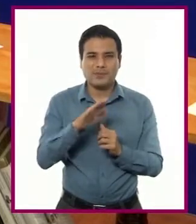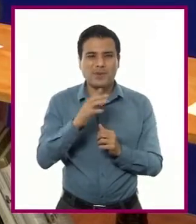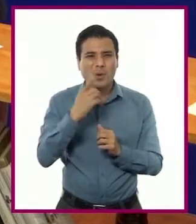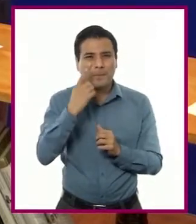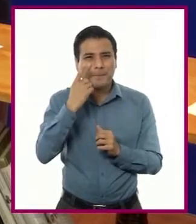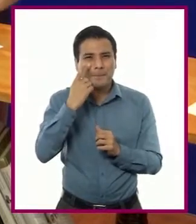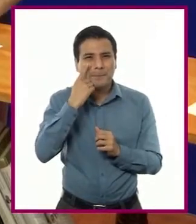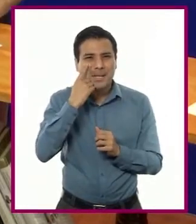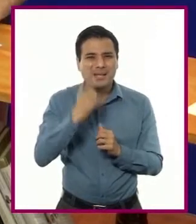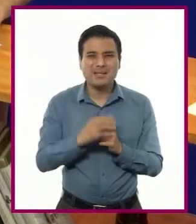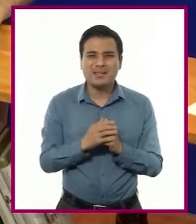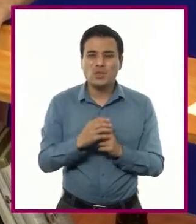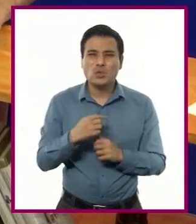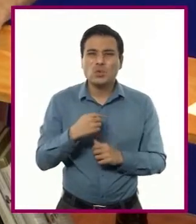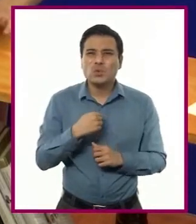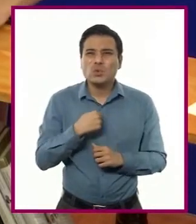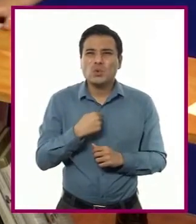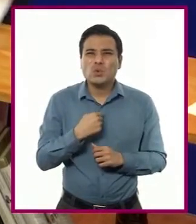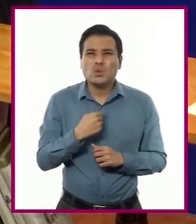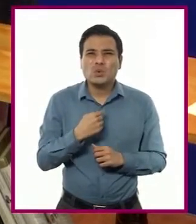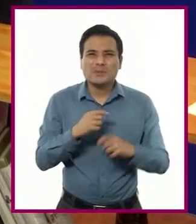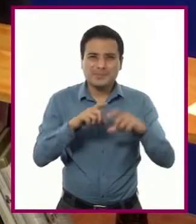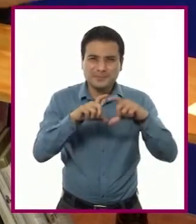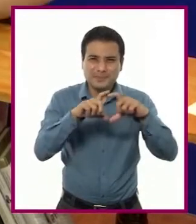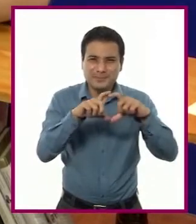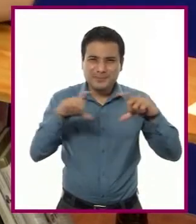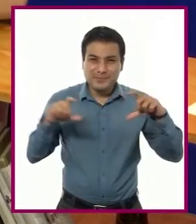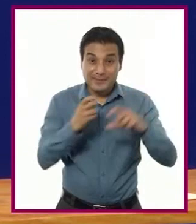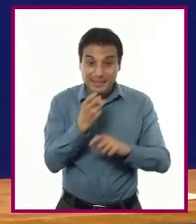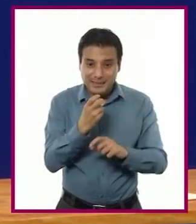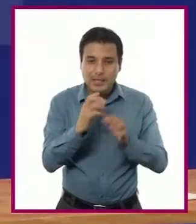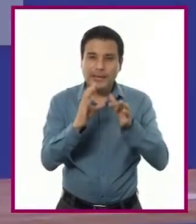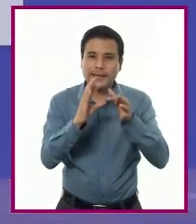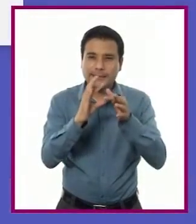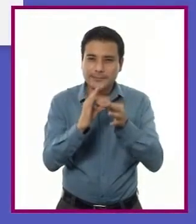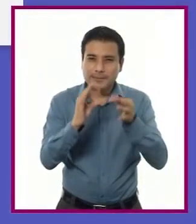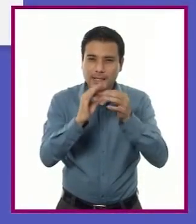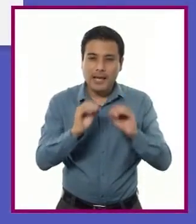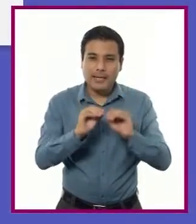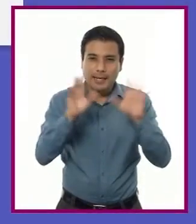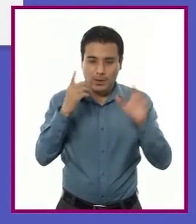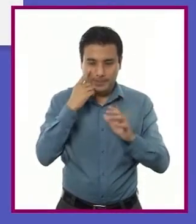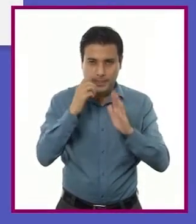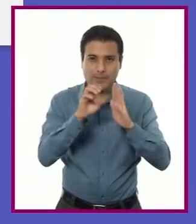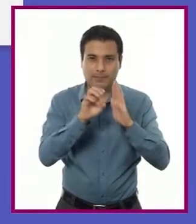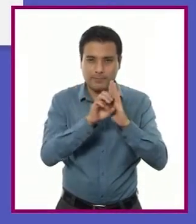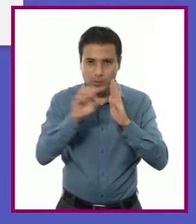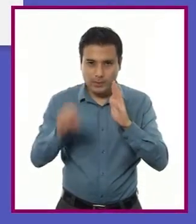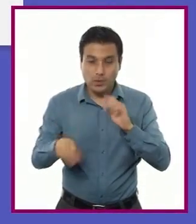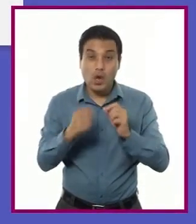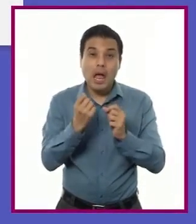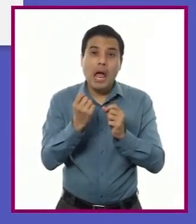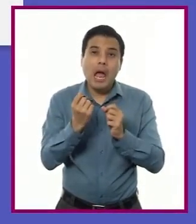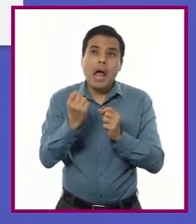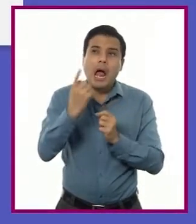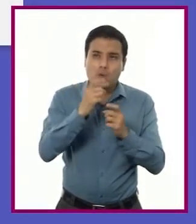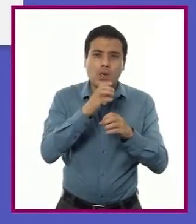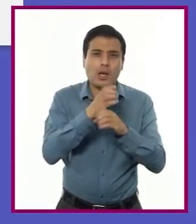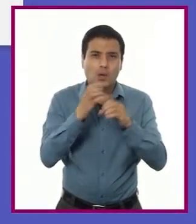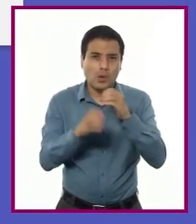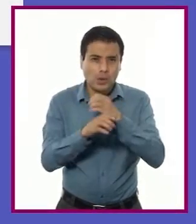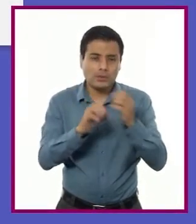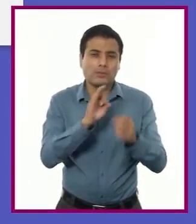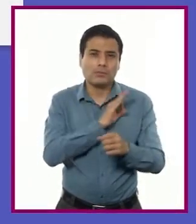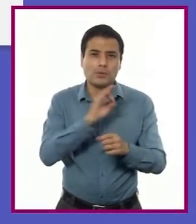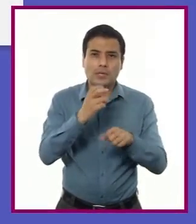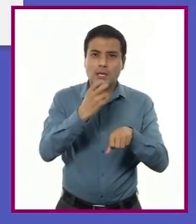esta hace como una aclaración. Sí, algunas sustancias pueden pasar directamente del sólido